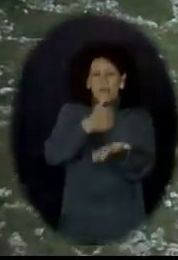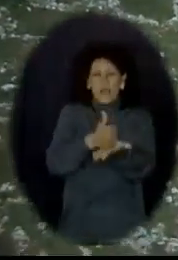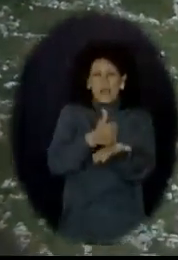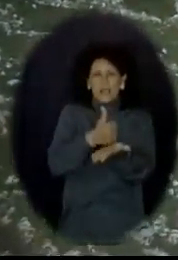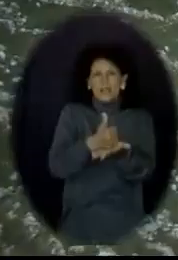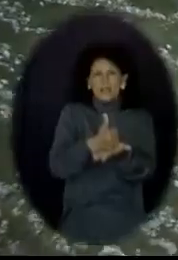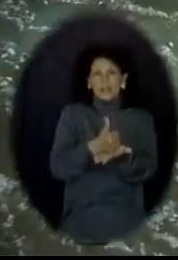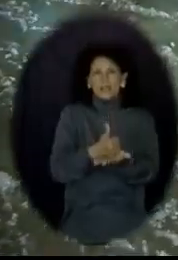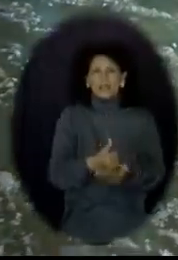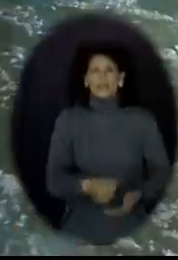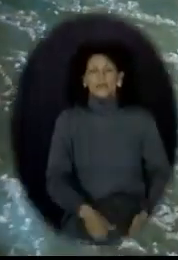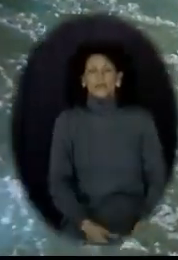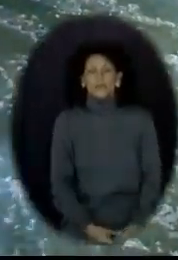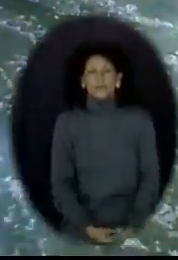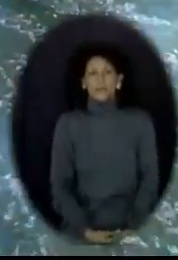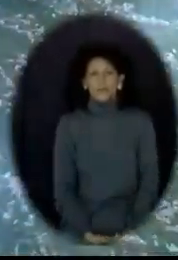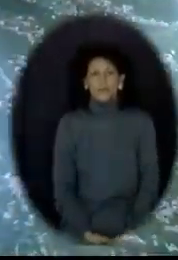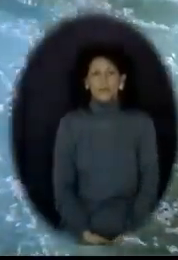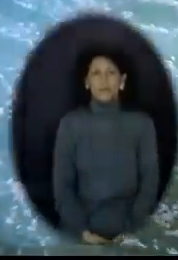Amén.